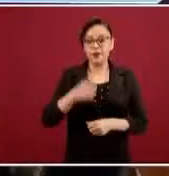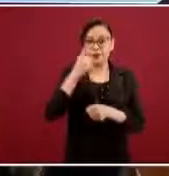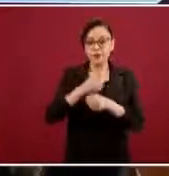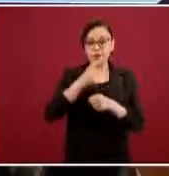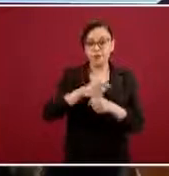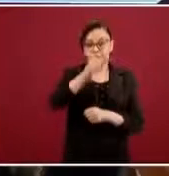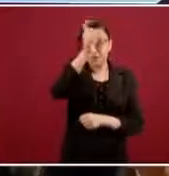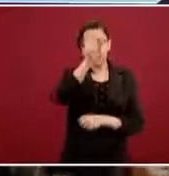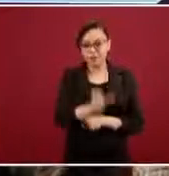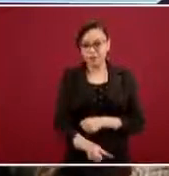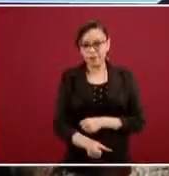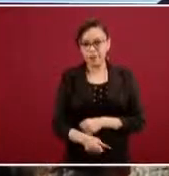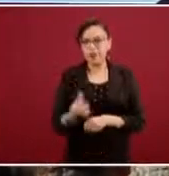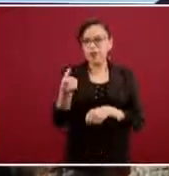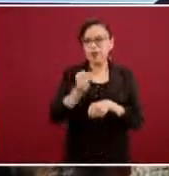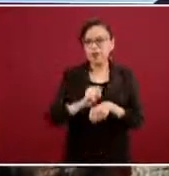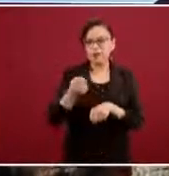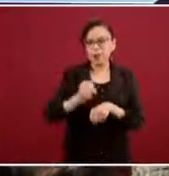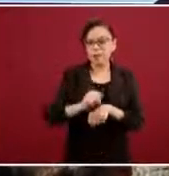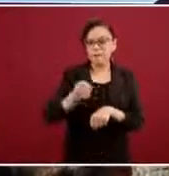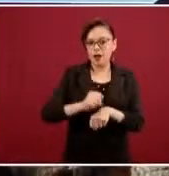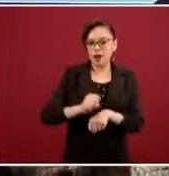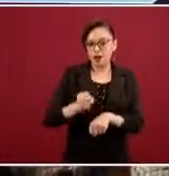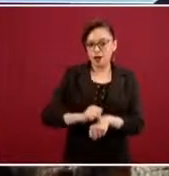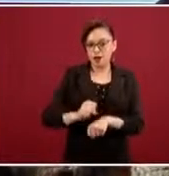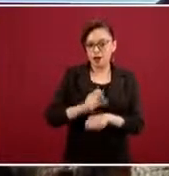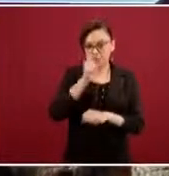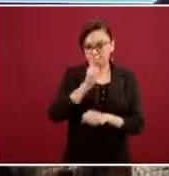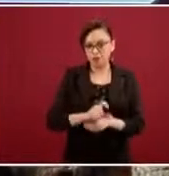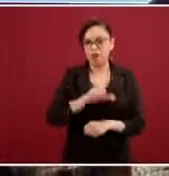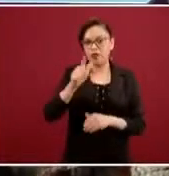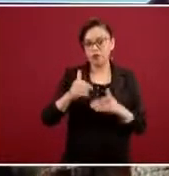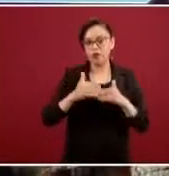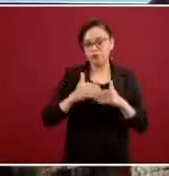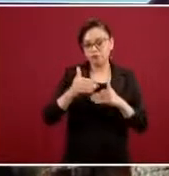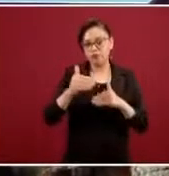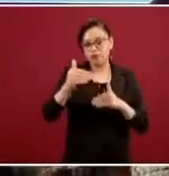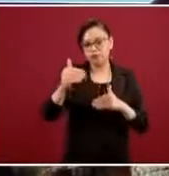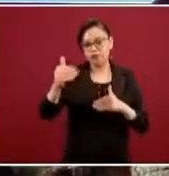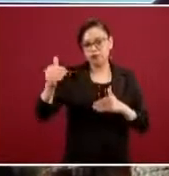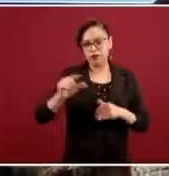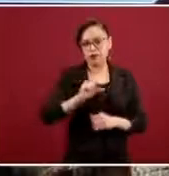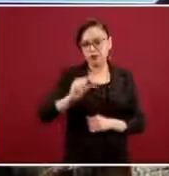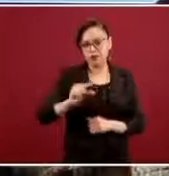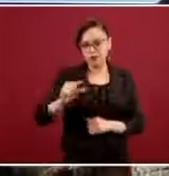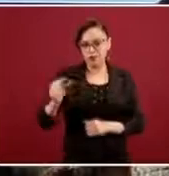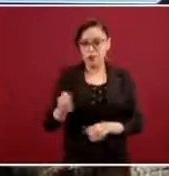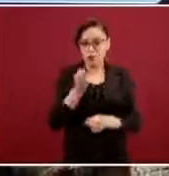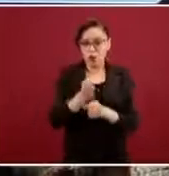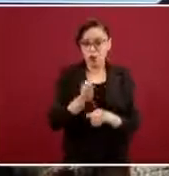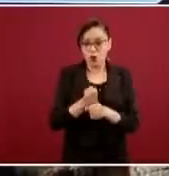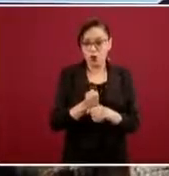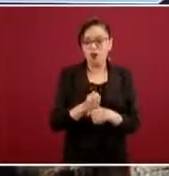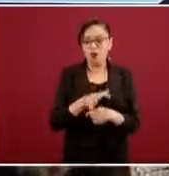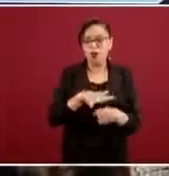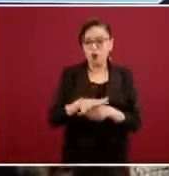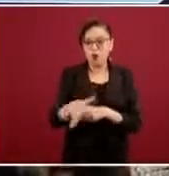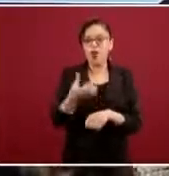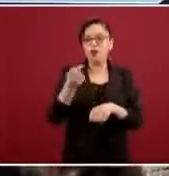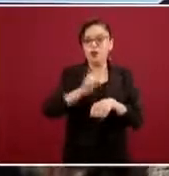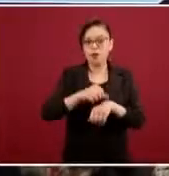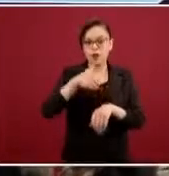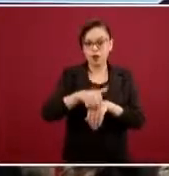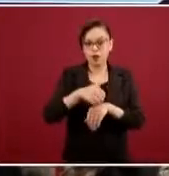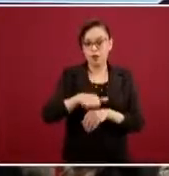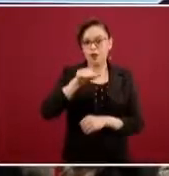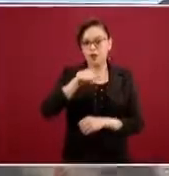semanas epidemiológicas y estas van a ir aumentando. En este momento estamos ya en la semana 16 y